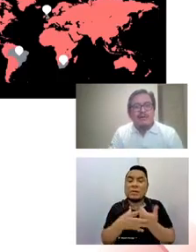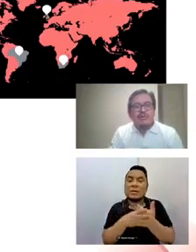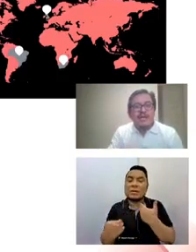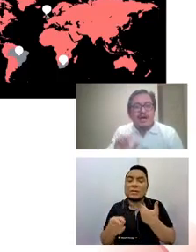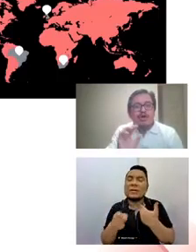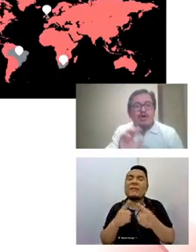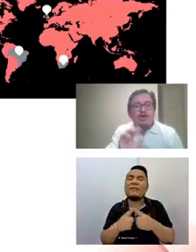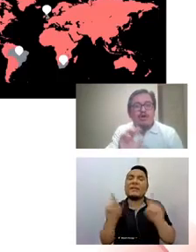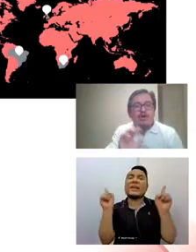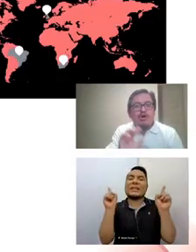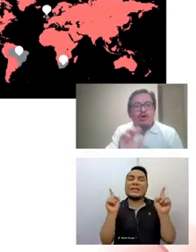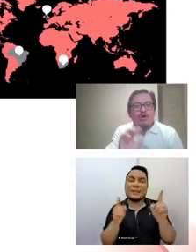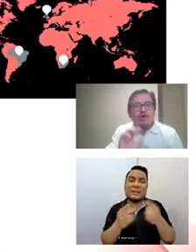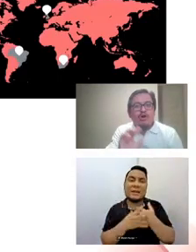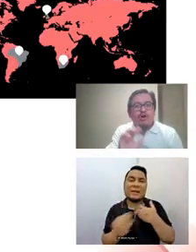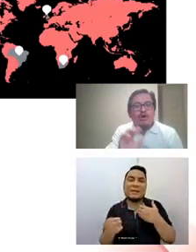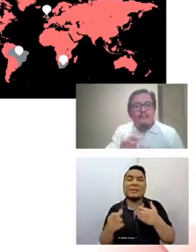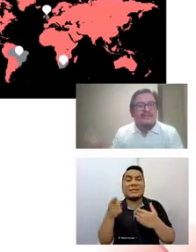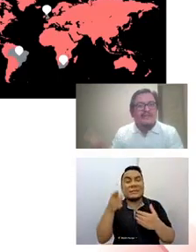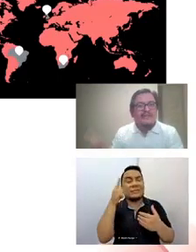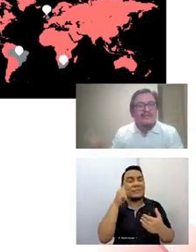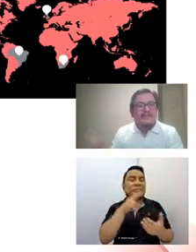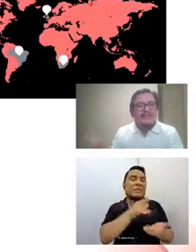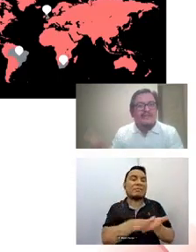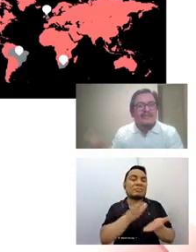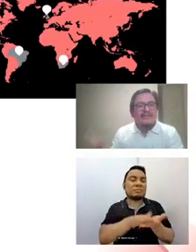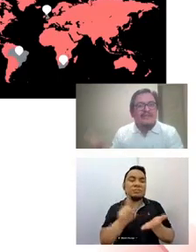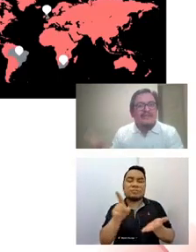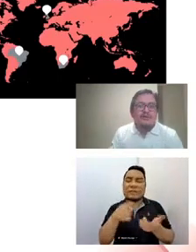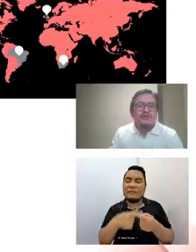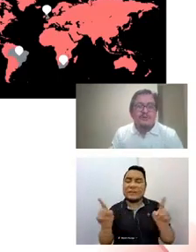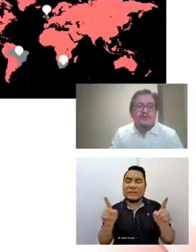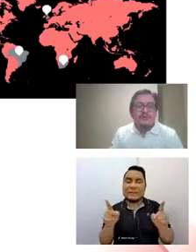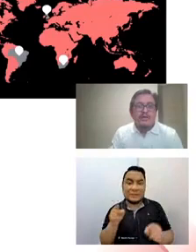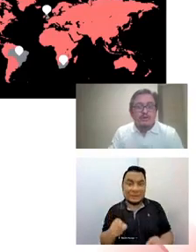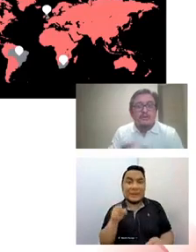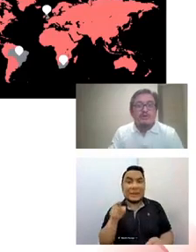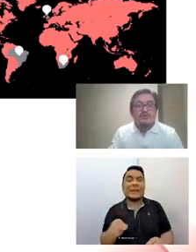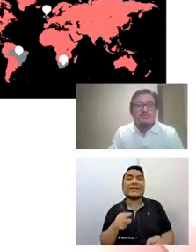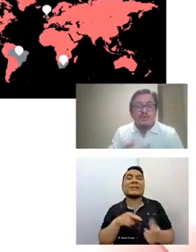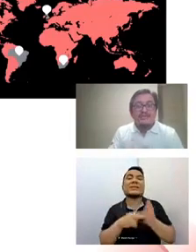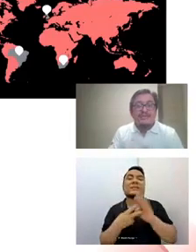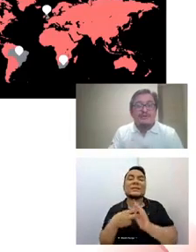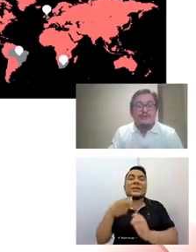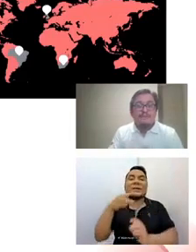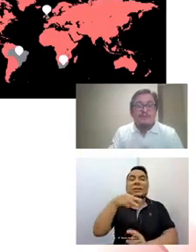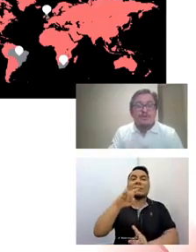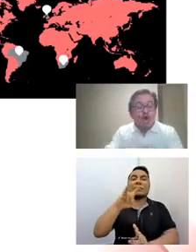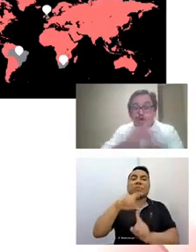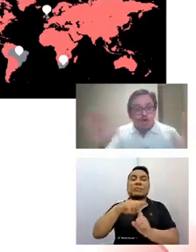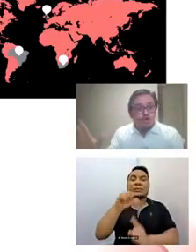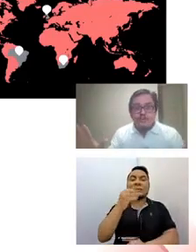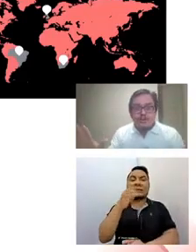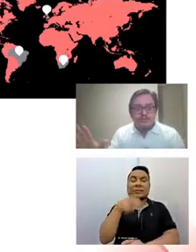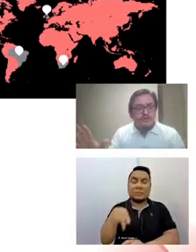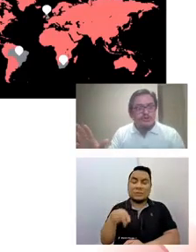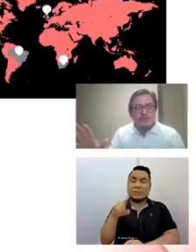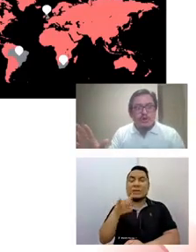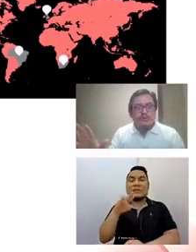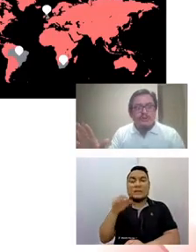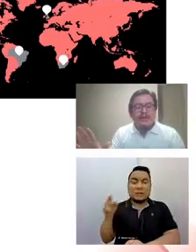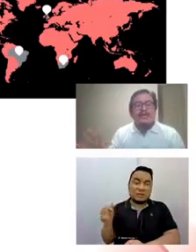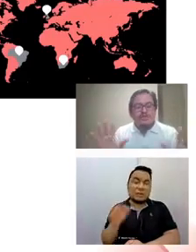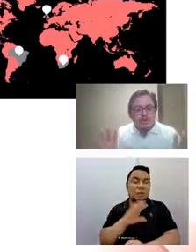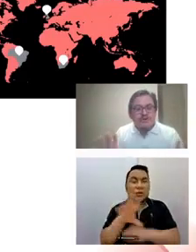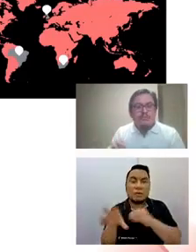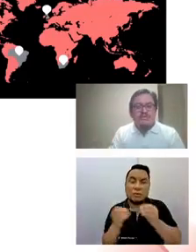fallada, una copia salga diferente a las demás. Eso se llama mutación. Y los virus, por esa razón, todos los